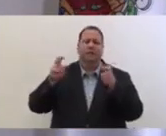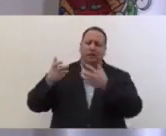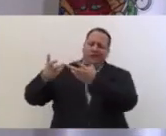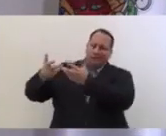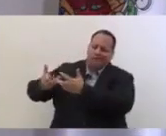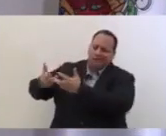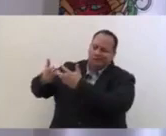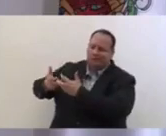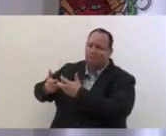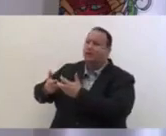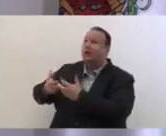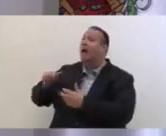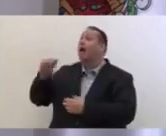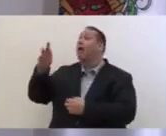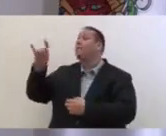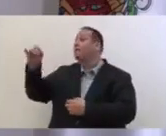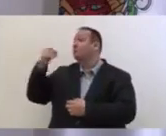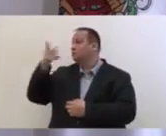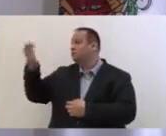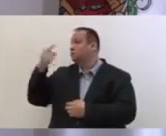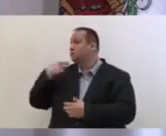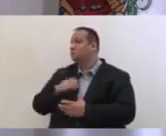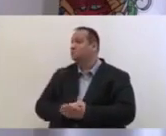plantas. Adelante, Armando.